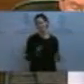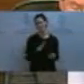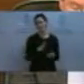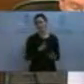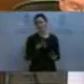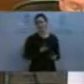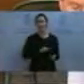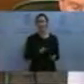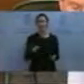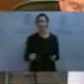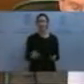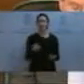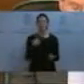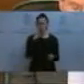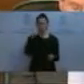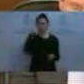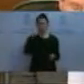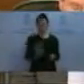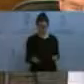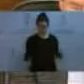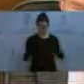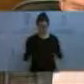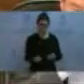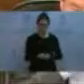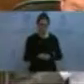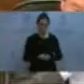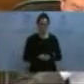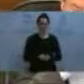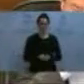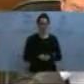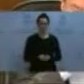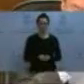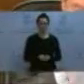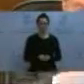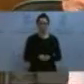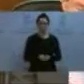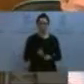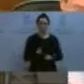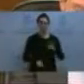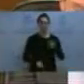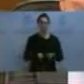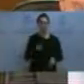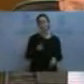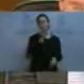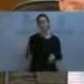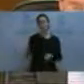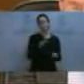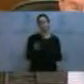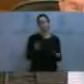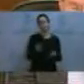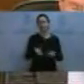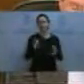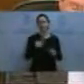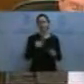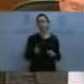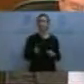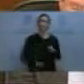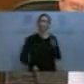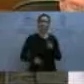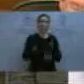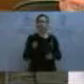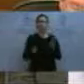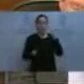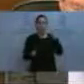la verdad, porque usted cuenta la parte o la que le dejan decir o la que usted se atreve. ¿Sabe